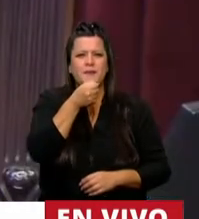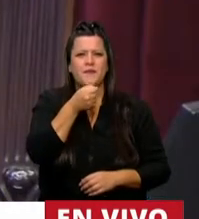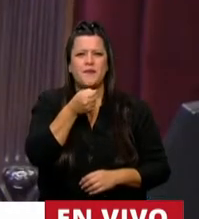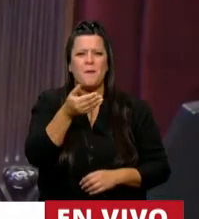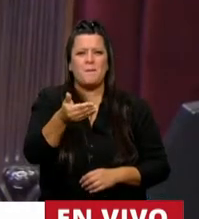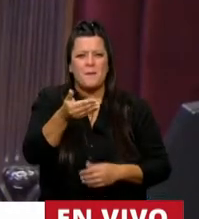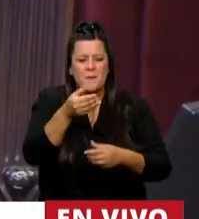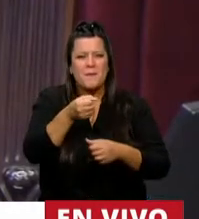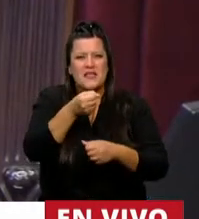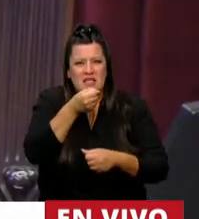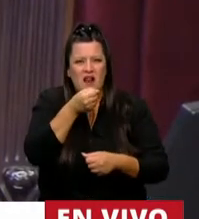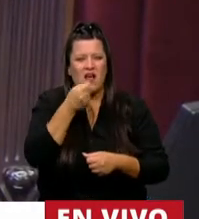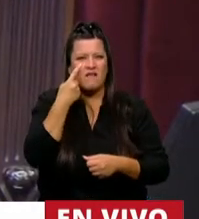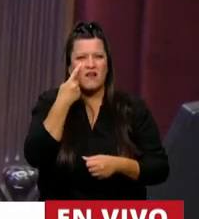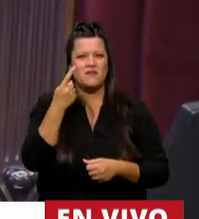ver.